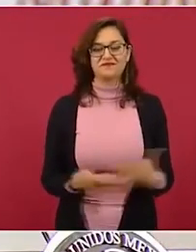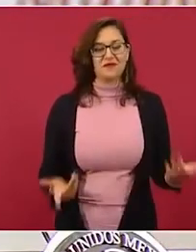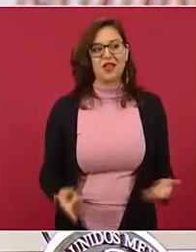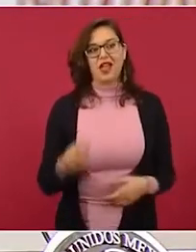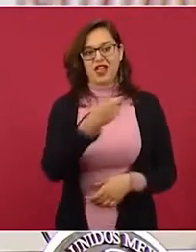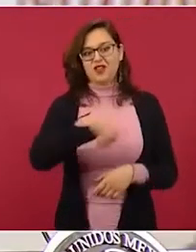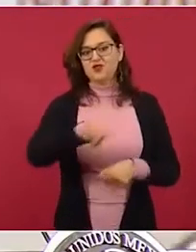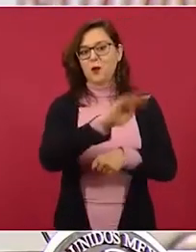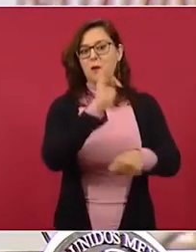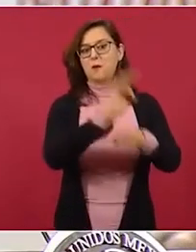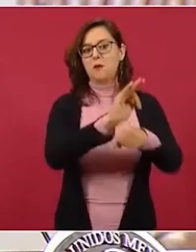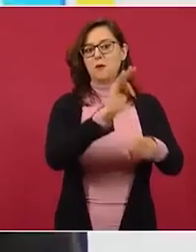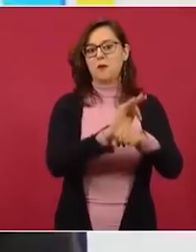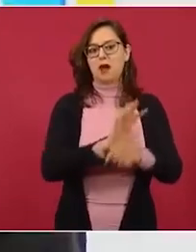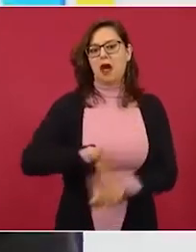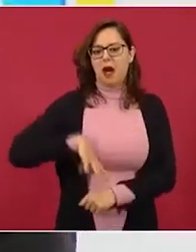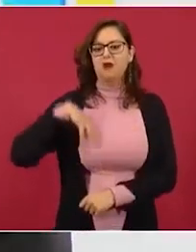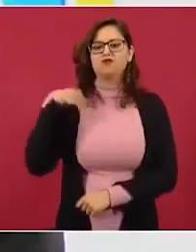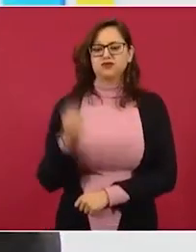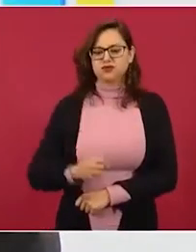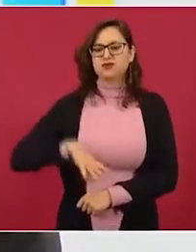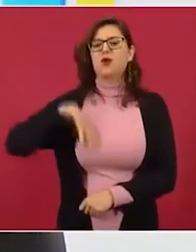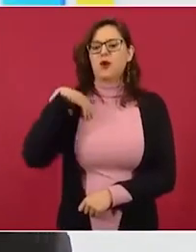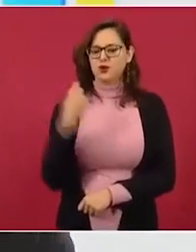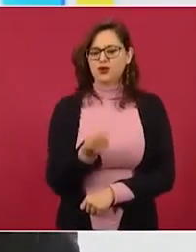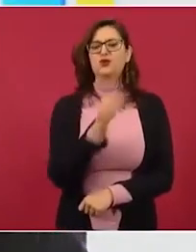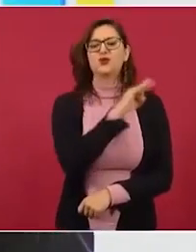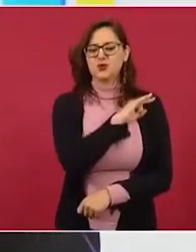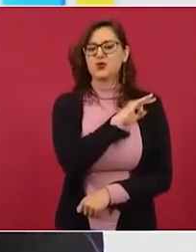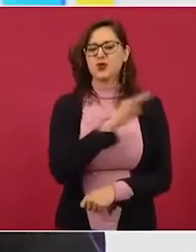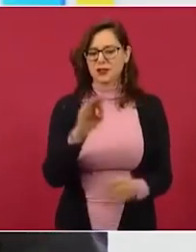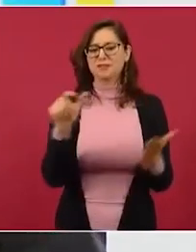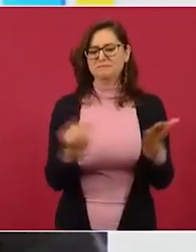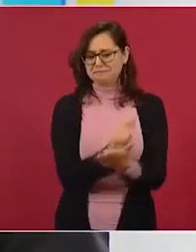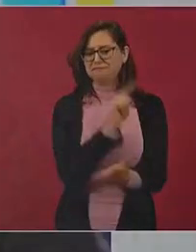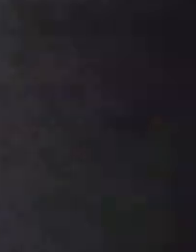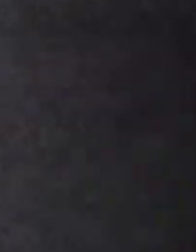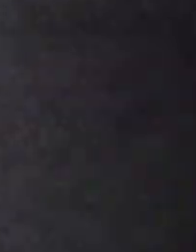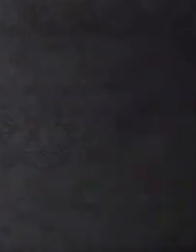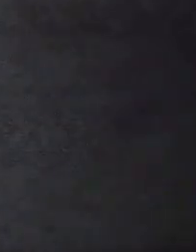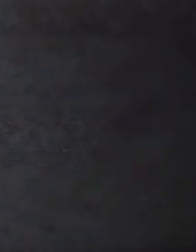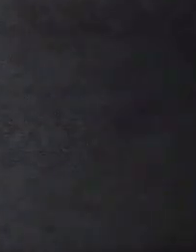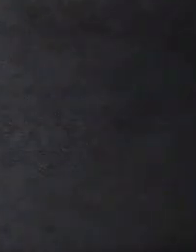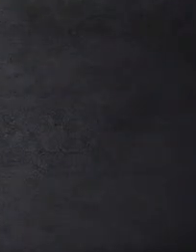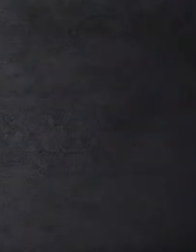esquemas abusivos y en favor totalmente de ellos.